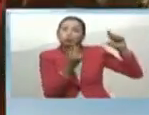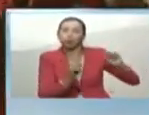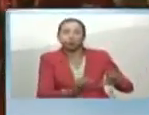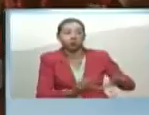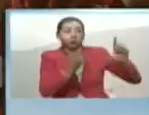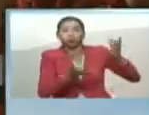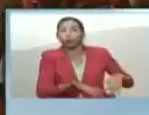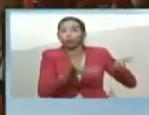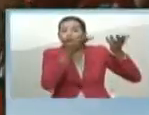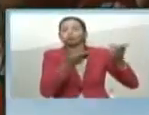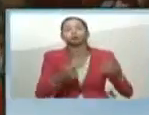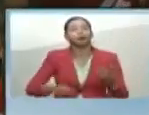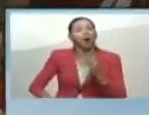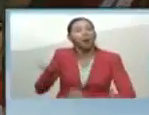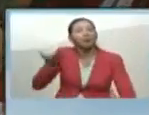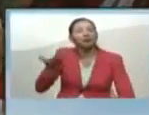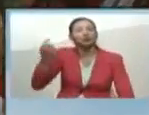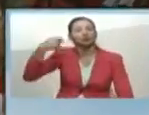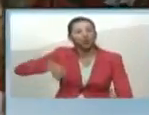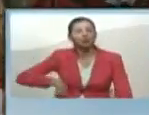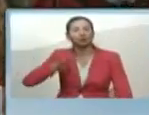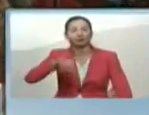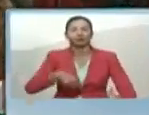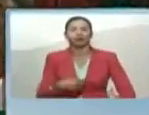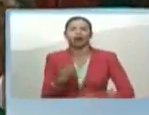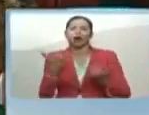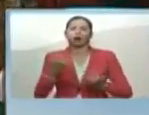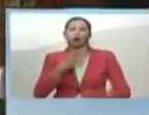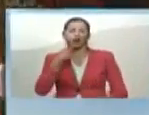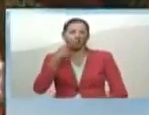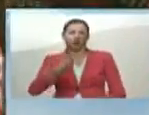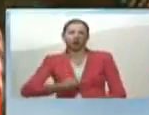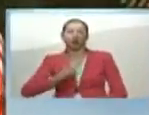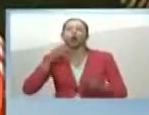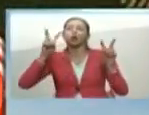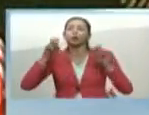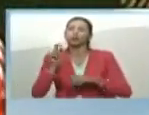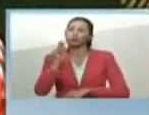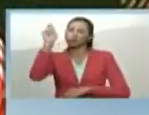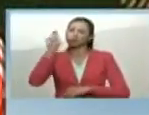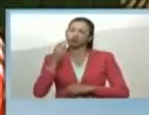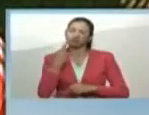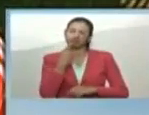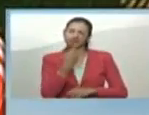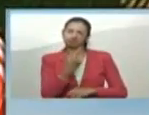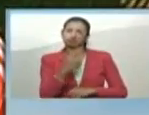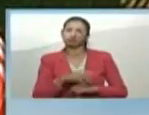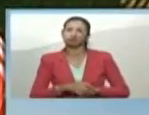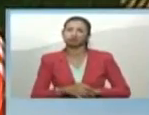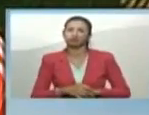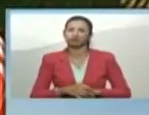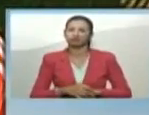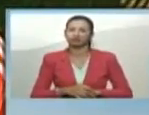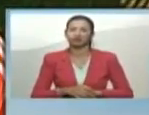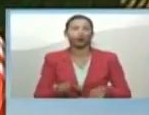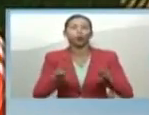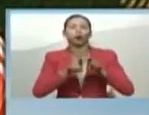económica ahora vienen ellos con una demagogias los diputados recien electos Cómo que decía Andrés blanco